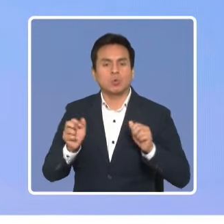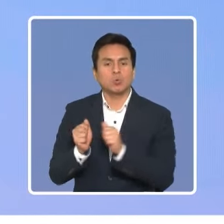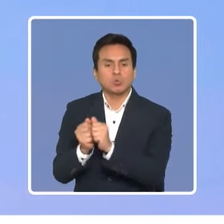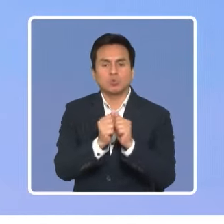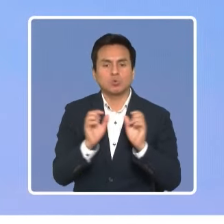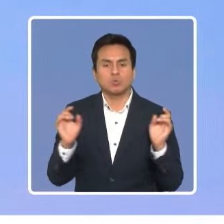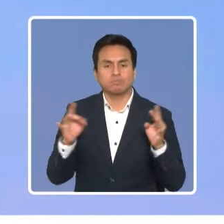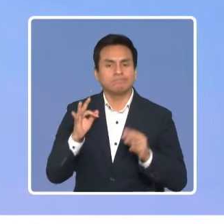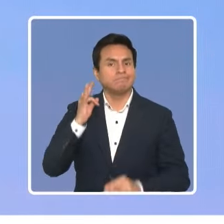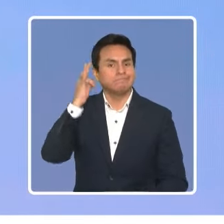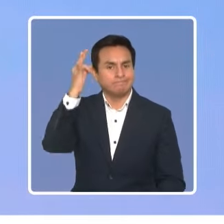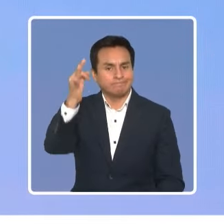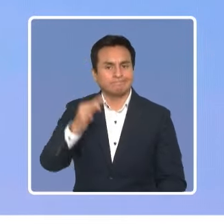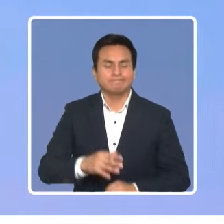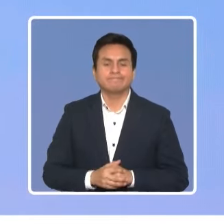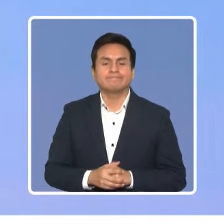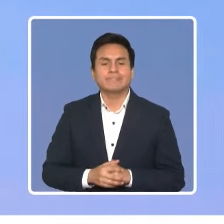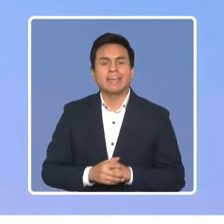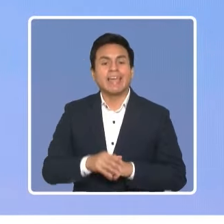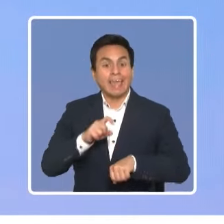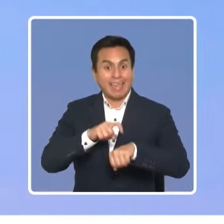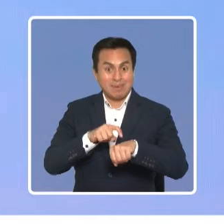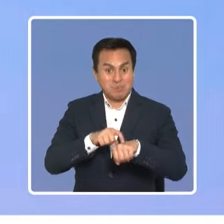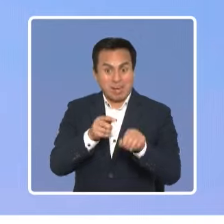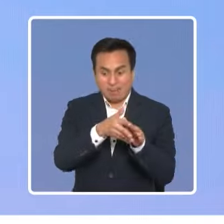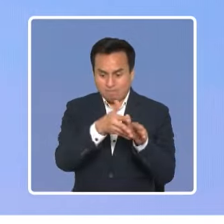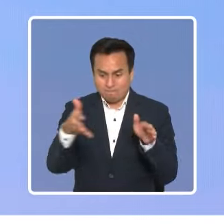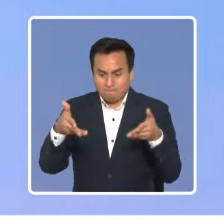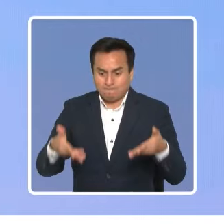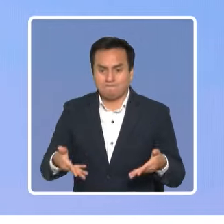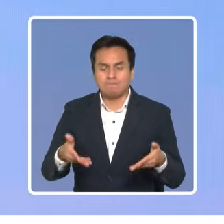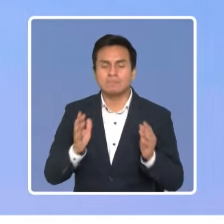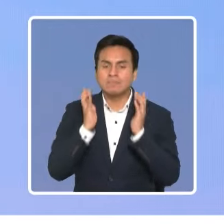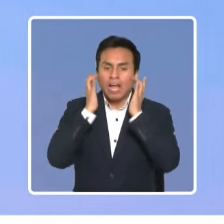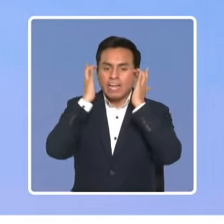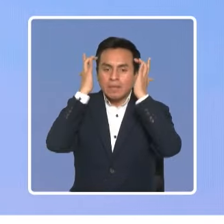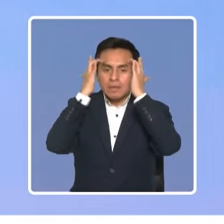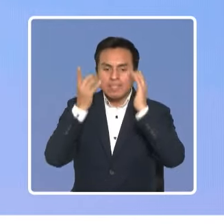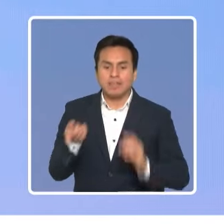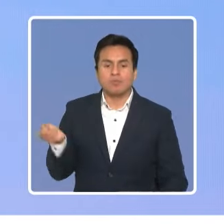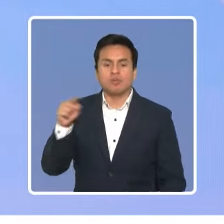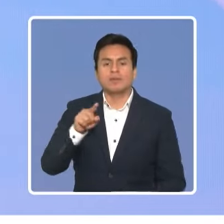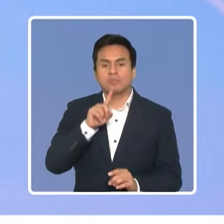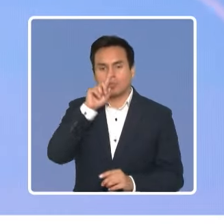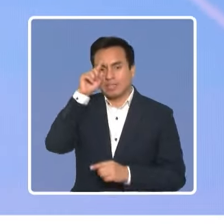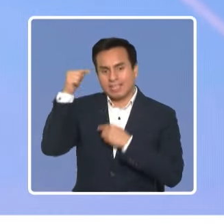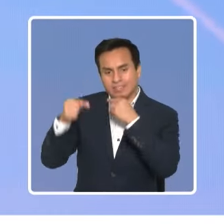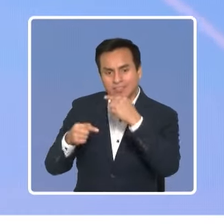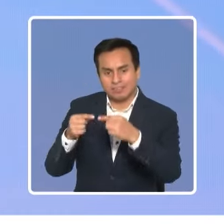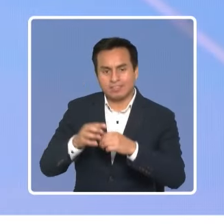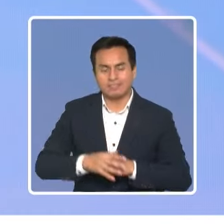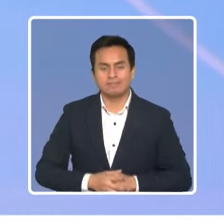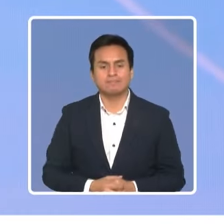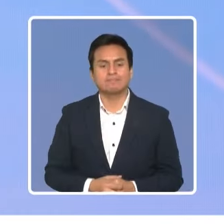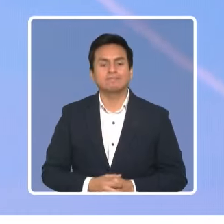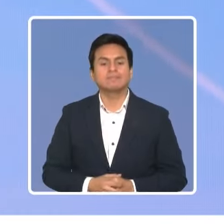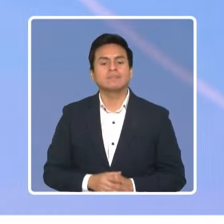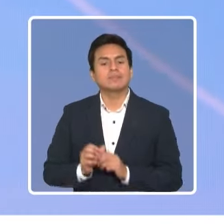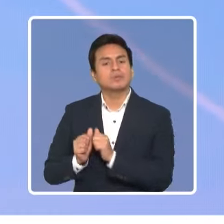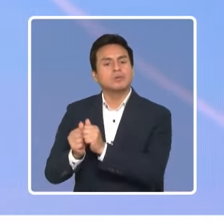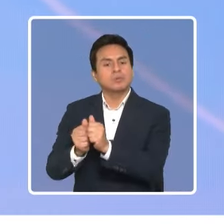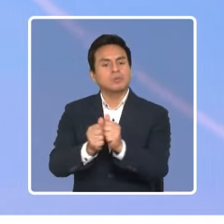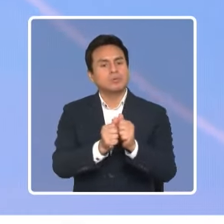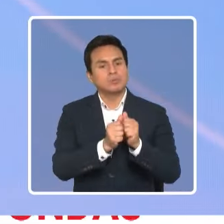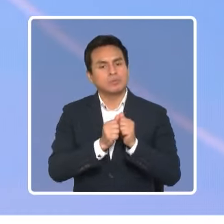nuestro destino. Esta es una época en la que alegremente volvemos a nuestras tradiciones.